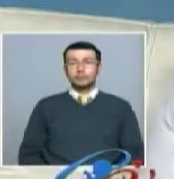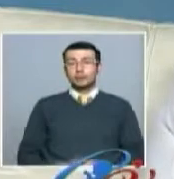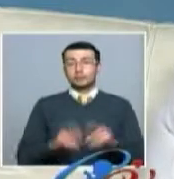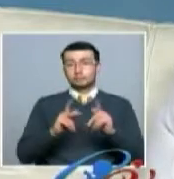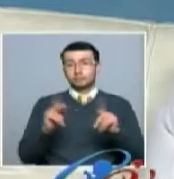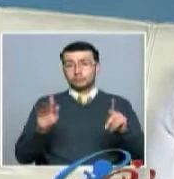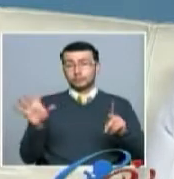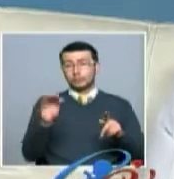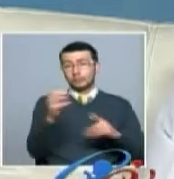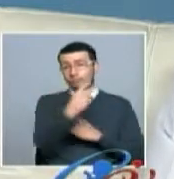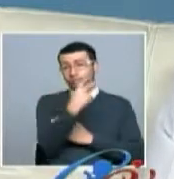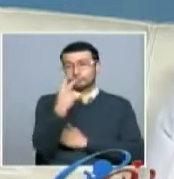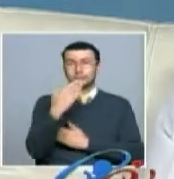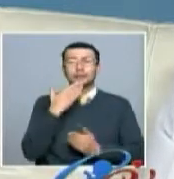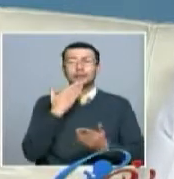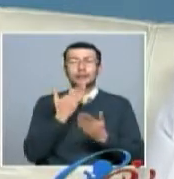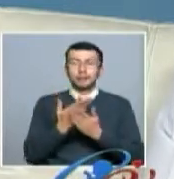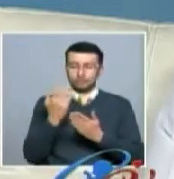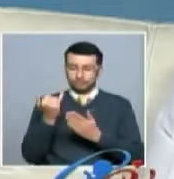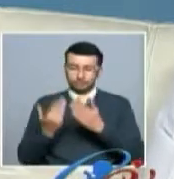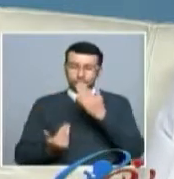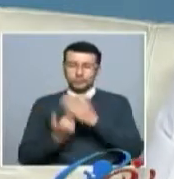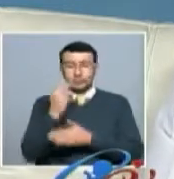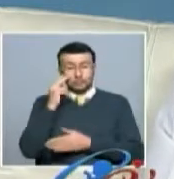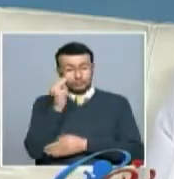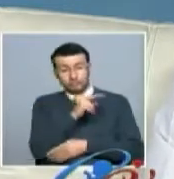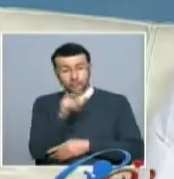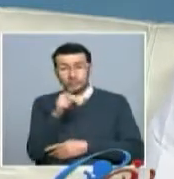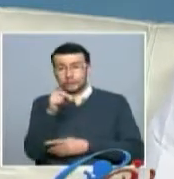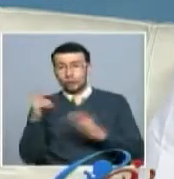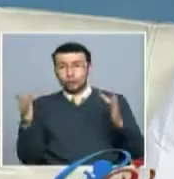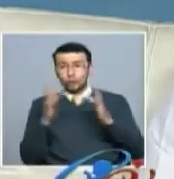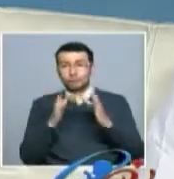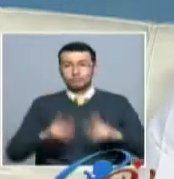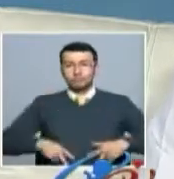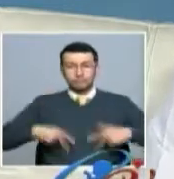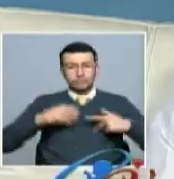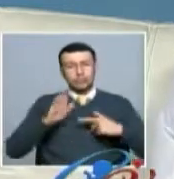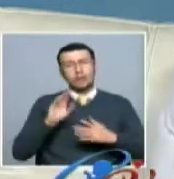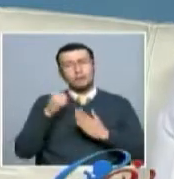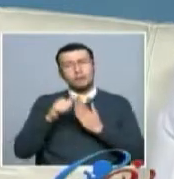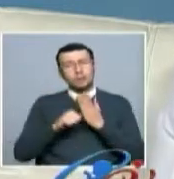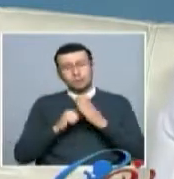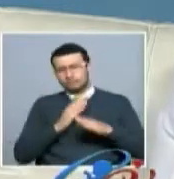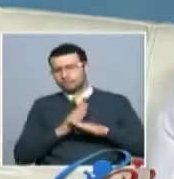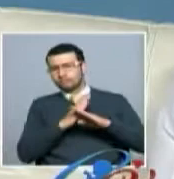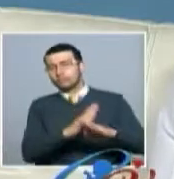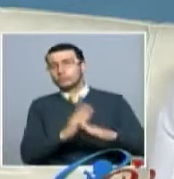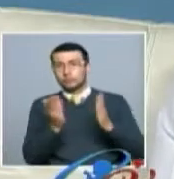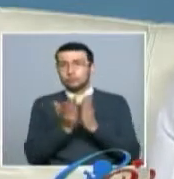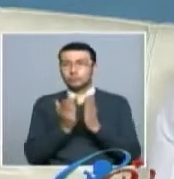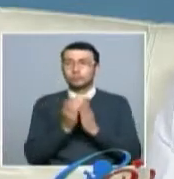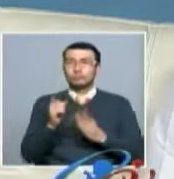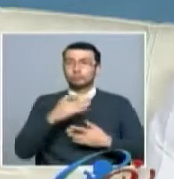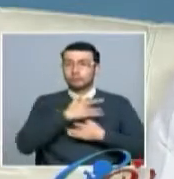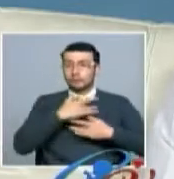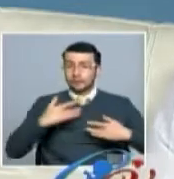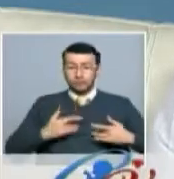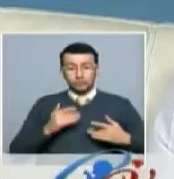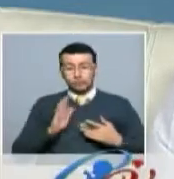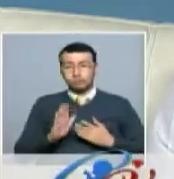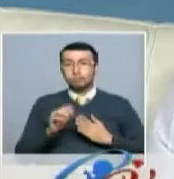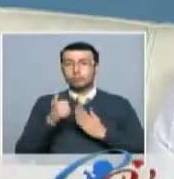Muchas gracias por estar nuevamente con nosotros en una nueva edición de Conexión Vital, un programa de prevención y de educación en salud. Con este